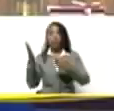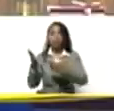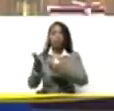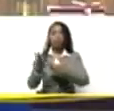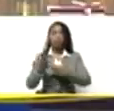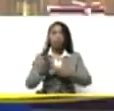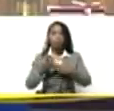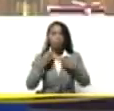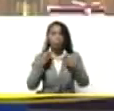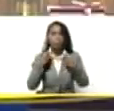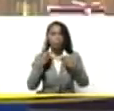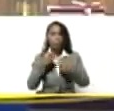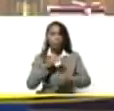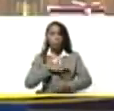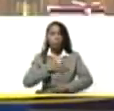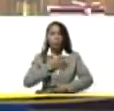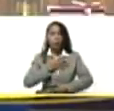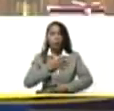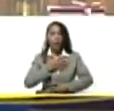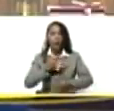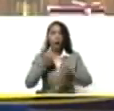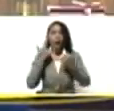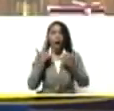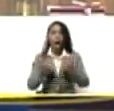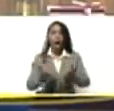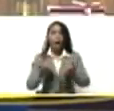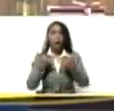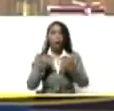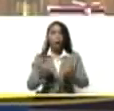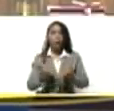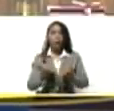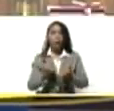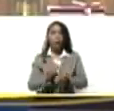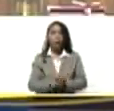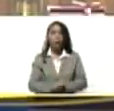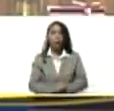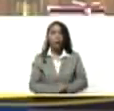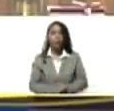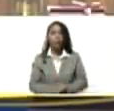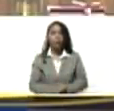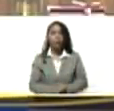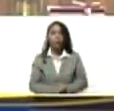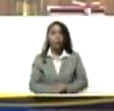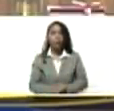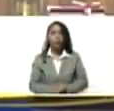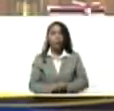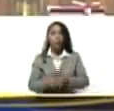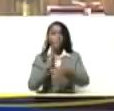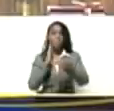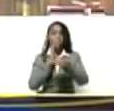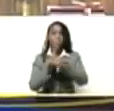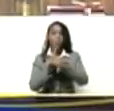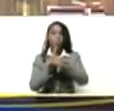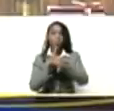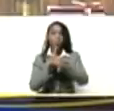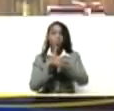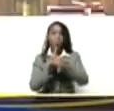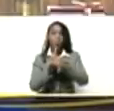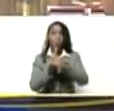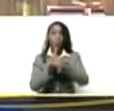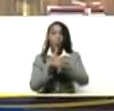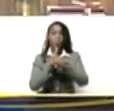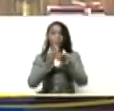donde todos confluyamos en el trabajo por su crecimiento su desarrollo su equilibrio su buen